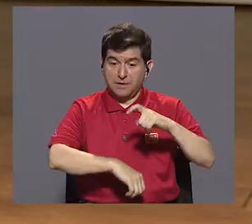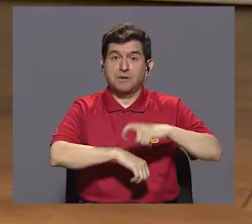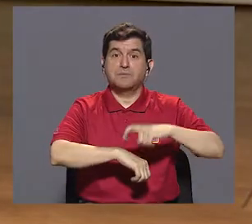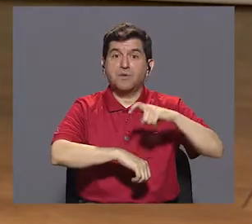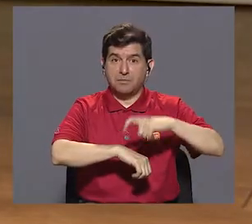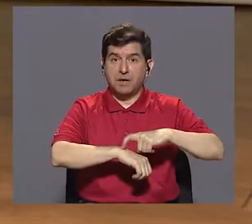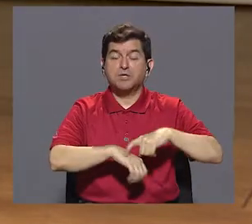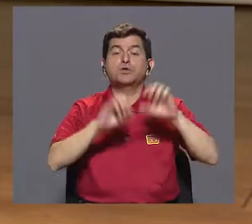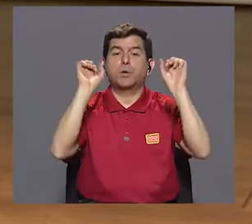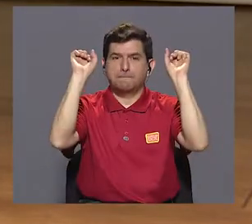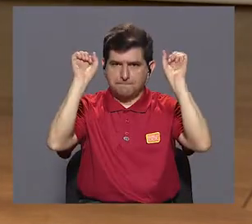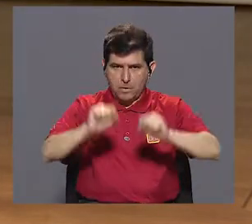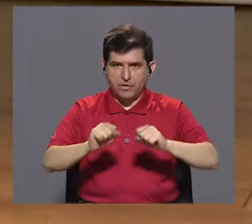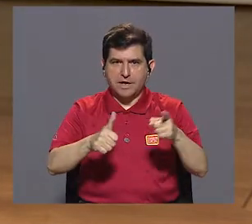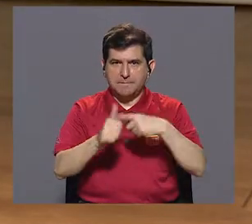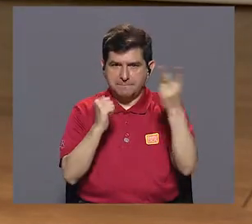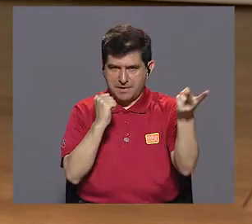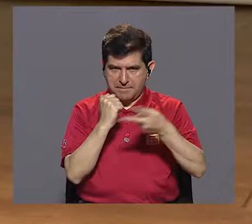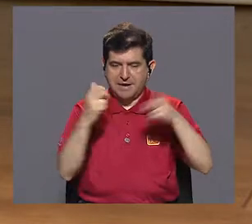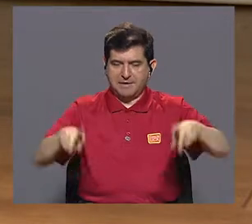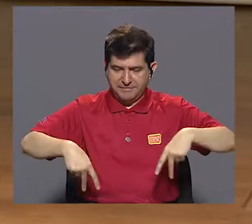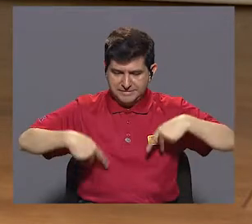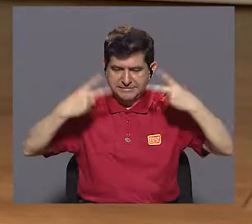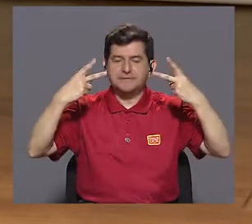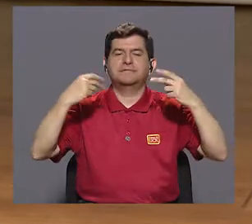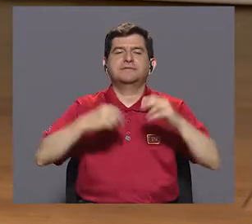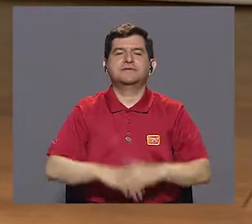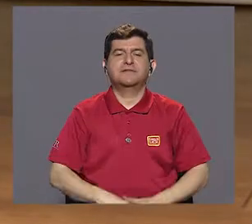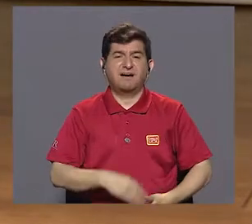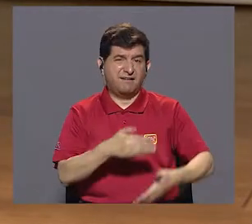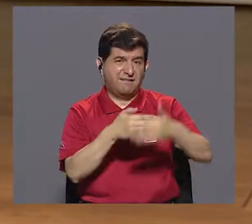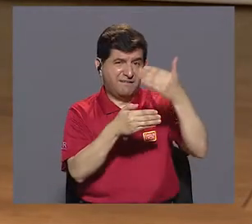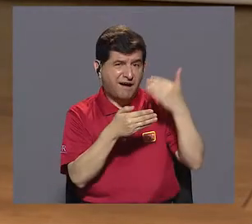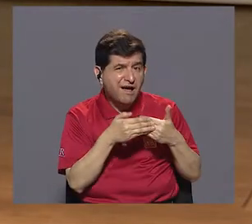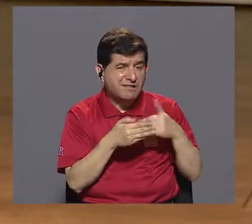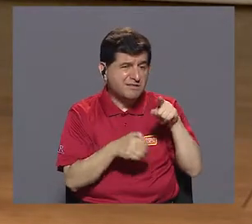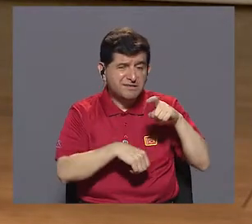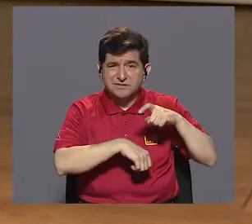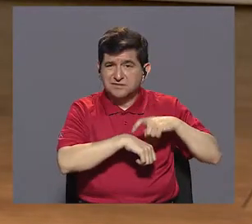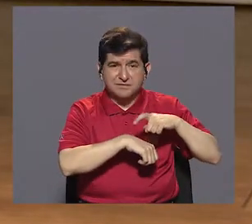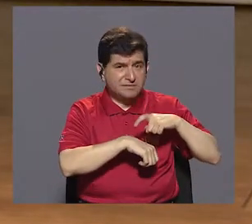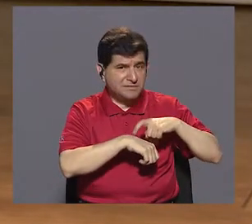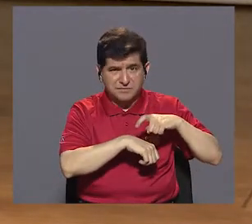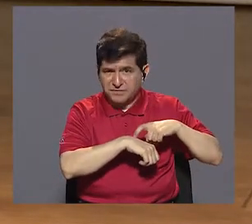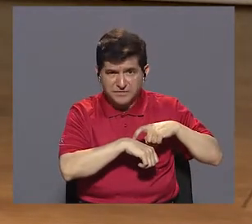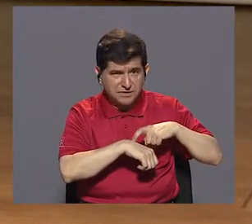que podía hacerlo por primera vez en la vida. Antes de ese momento,